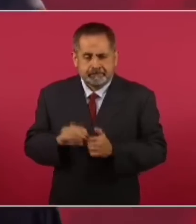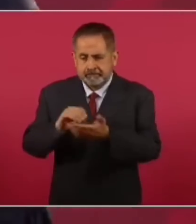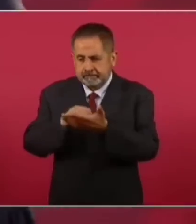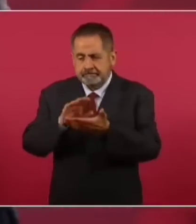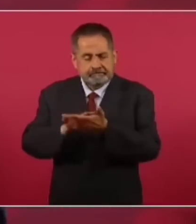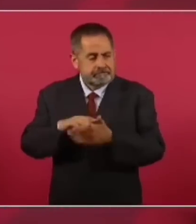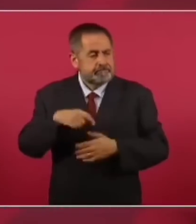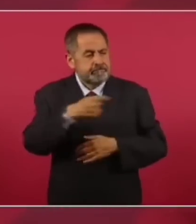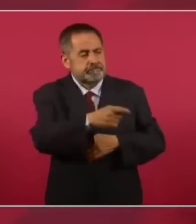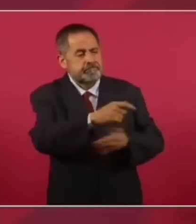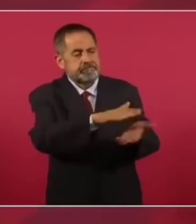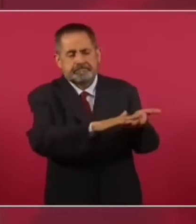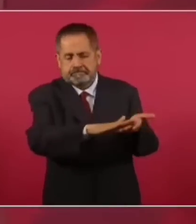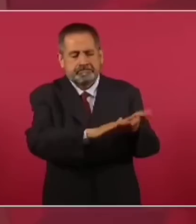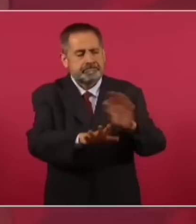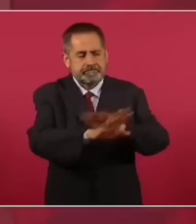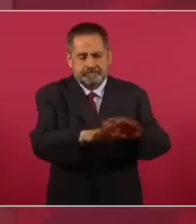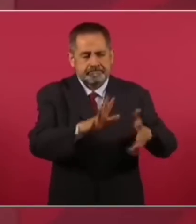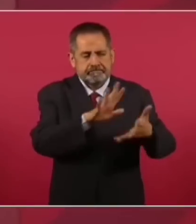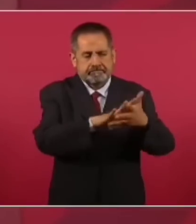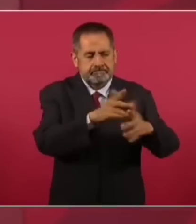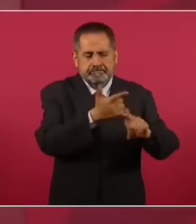indultos,